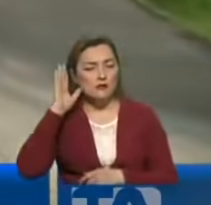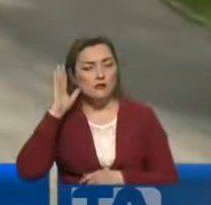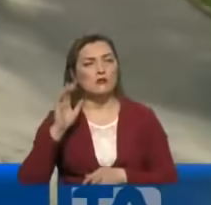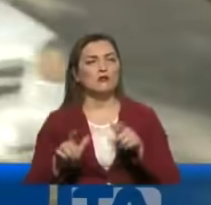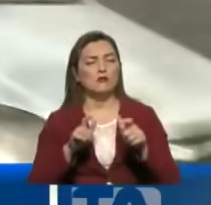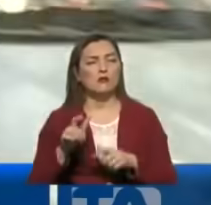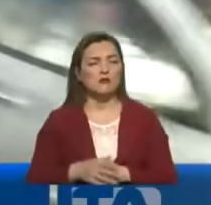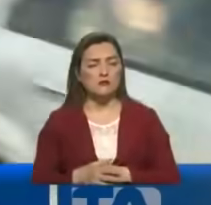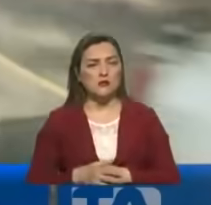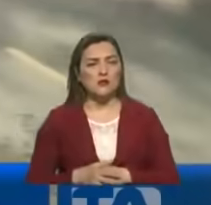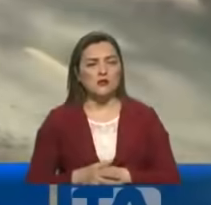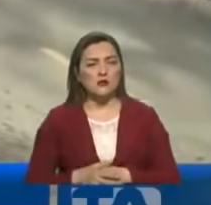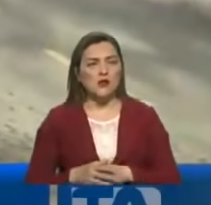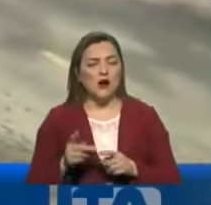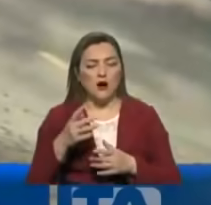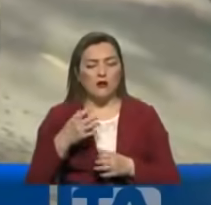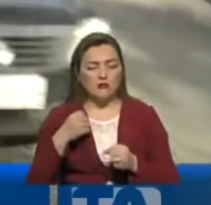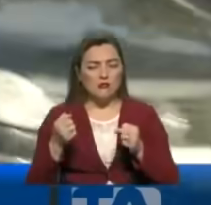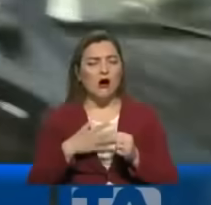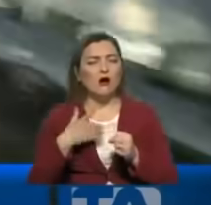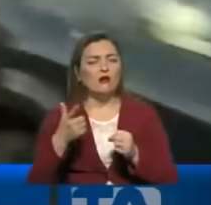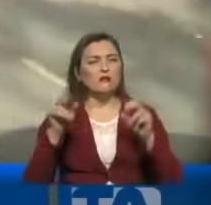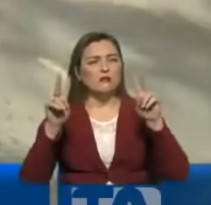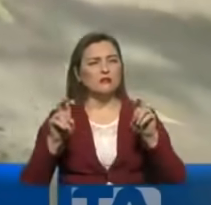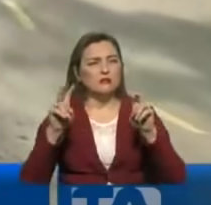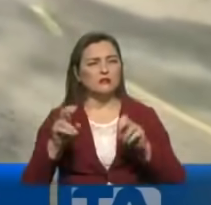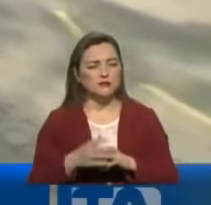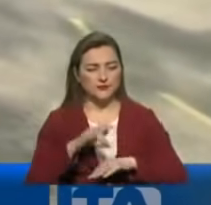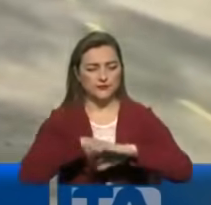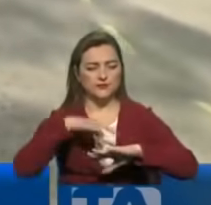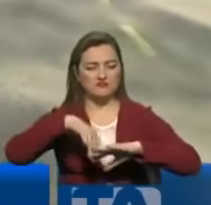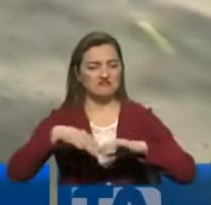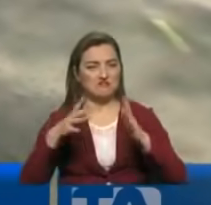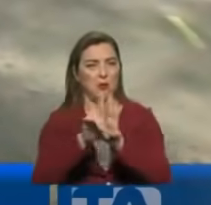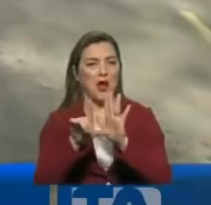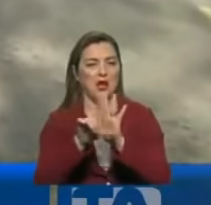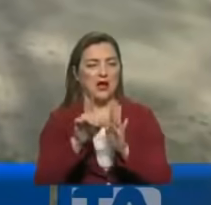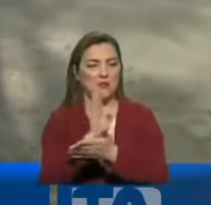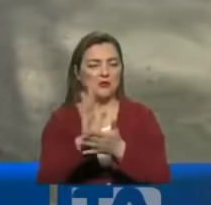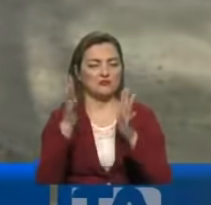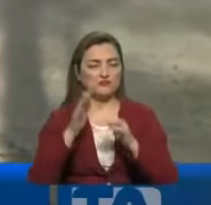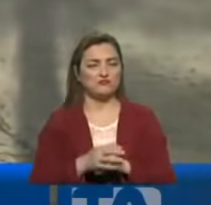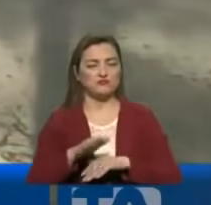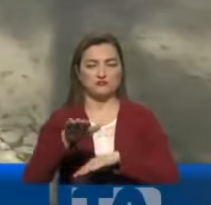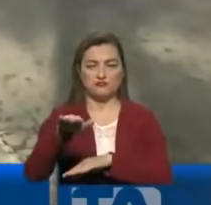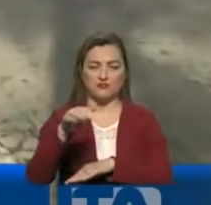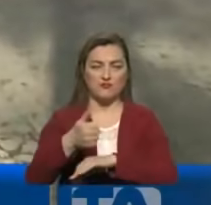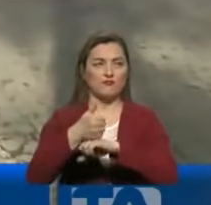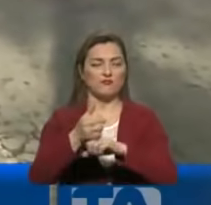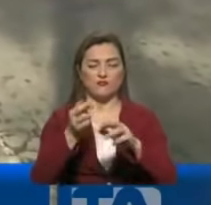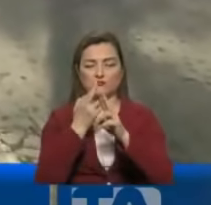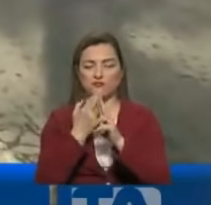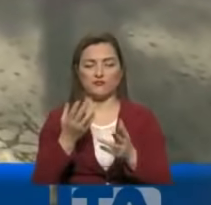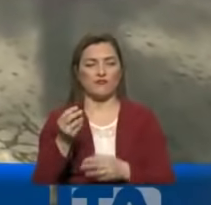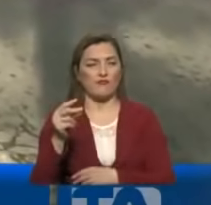sector, no cuentan con alcantarillado, pese a que son barrios regularizados. Así que hacemos un llamado a las autoridades para que